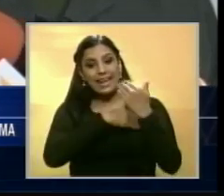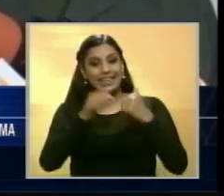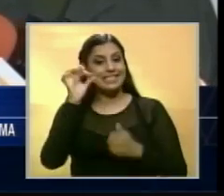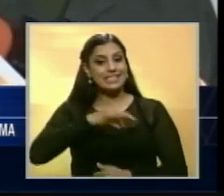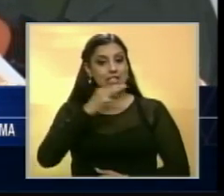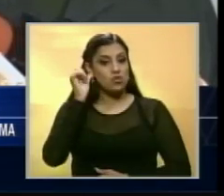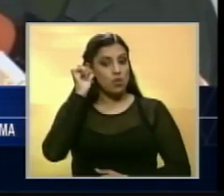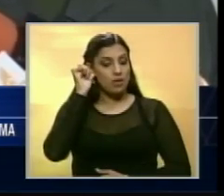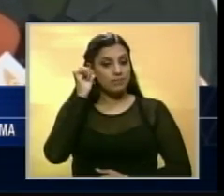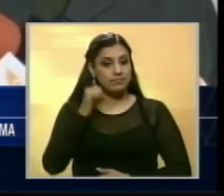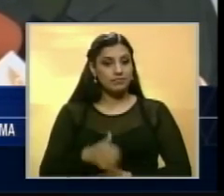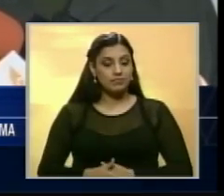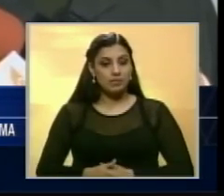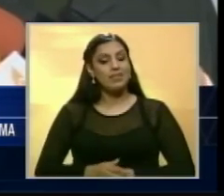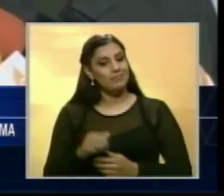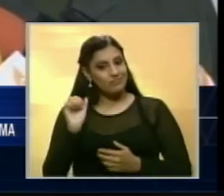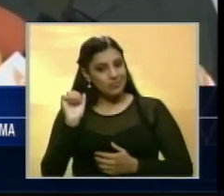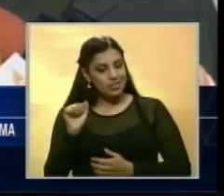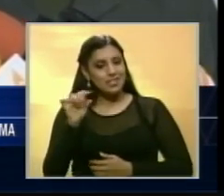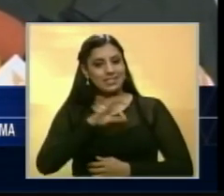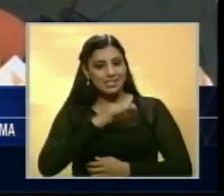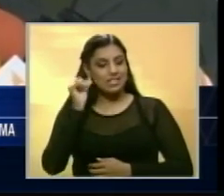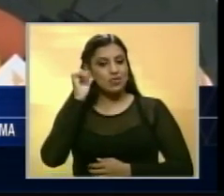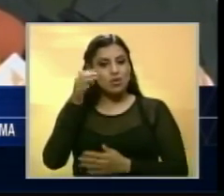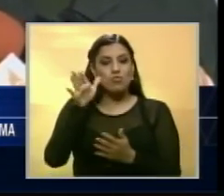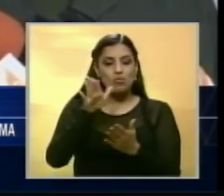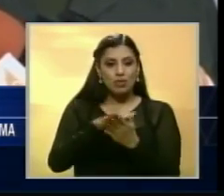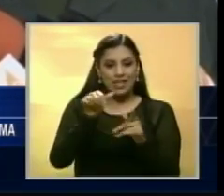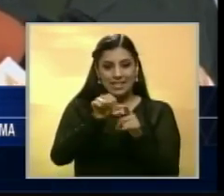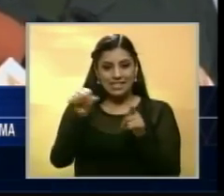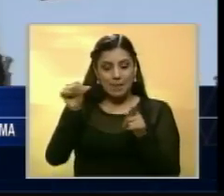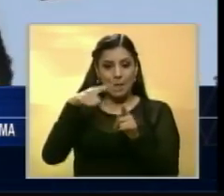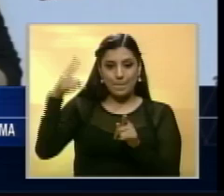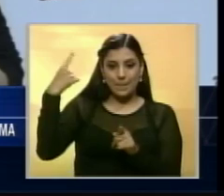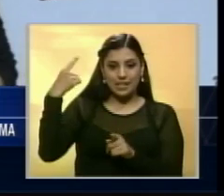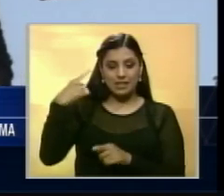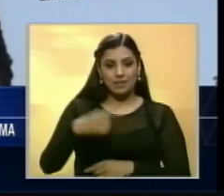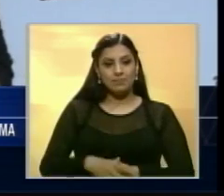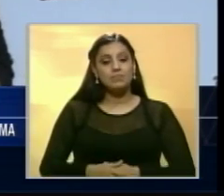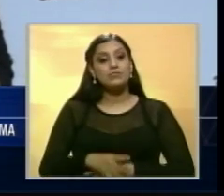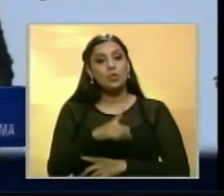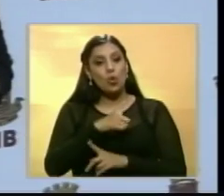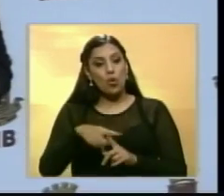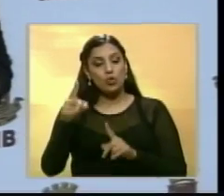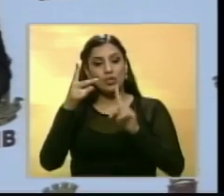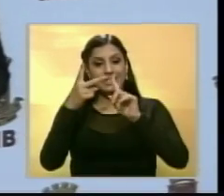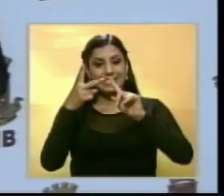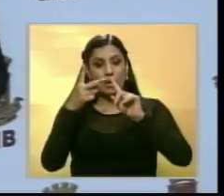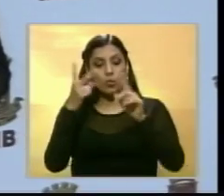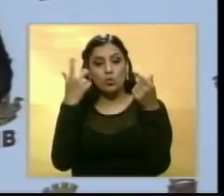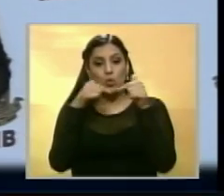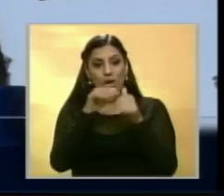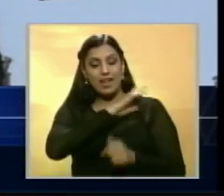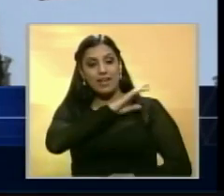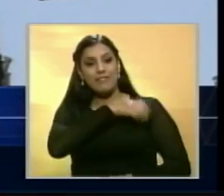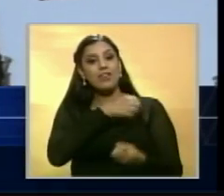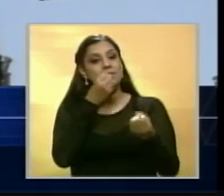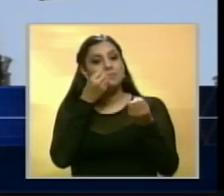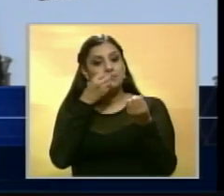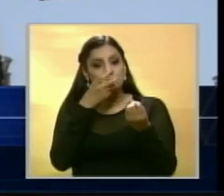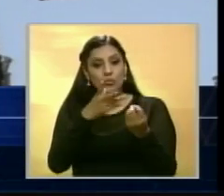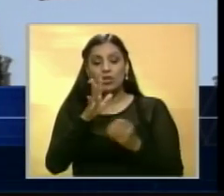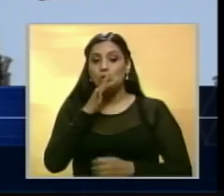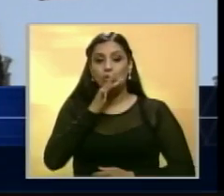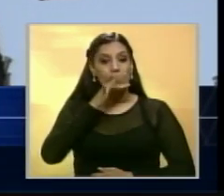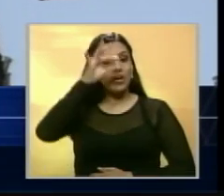señora. Sí, esta señora murió esta semana que pasó. El segundo comandante de la Redimain detalló que aún